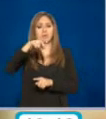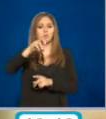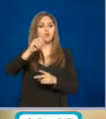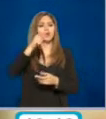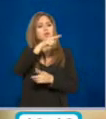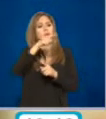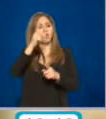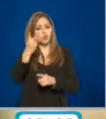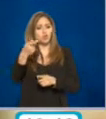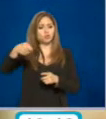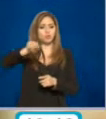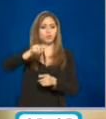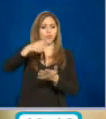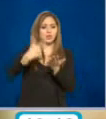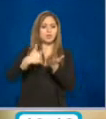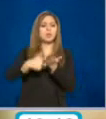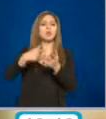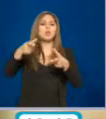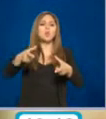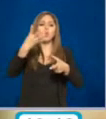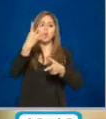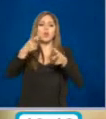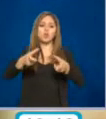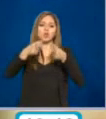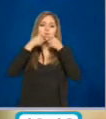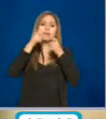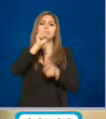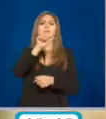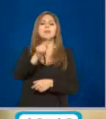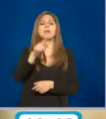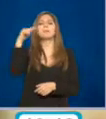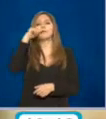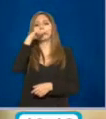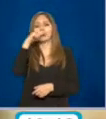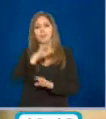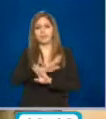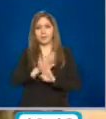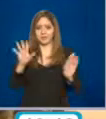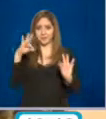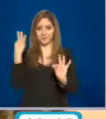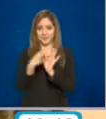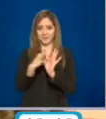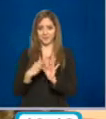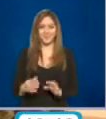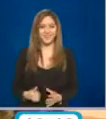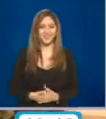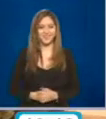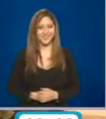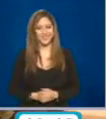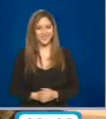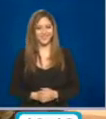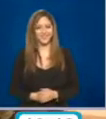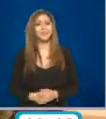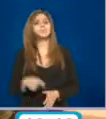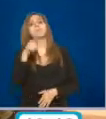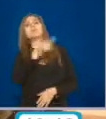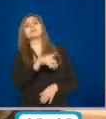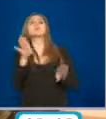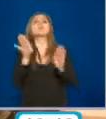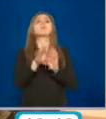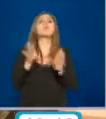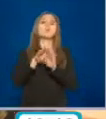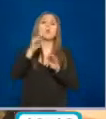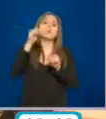4 tostadas y sal y pimienta al gusto. y nada más. chale pimienta, Listísimo. que no puede faltar. Muy bien. Es como el condimento de la